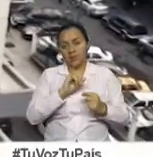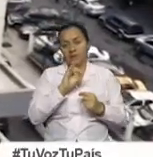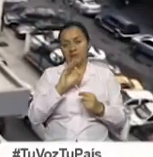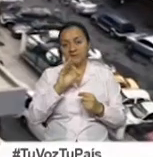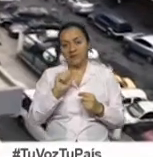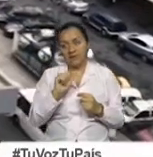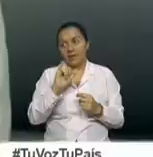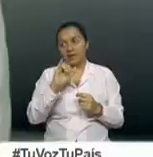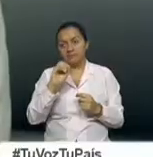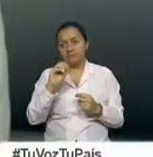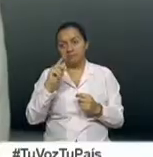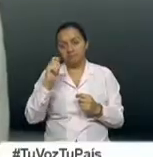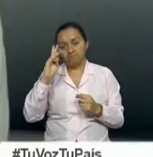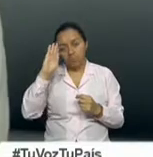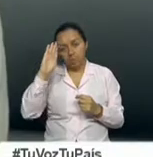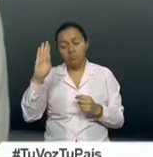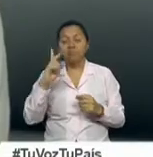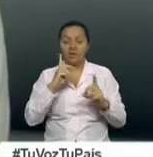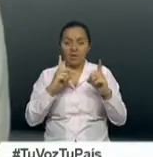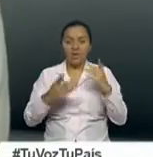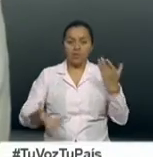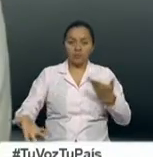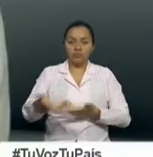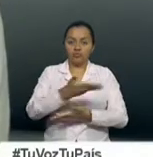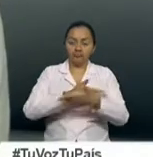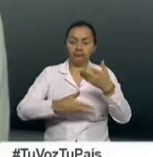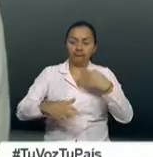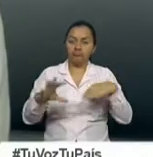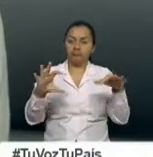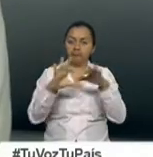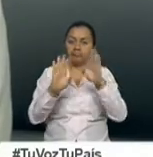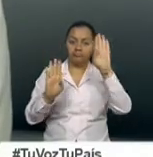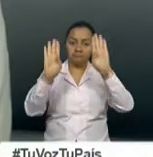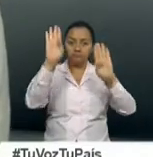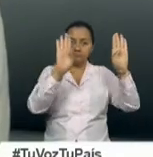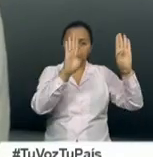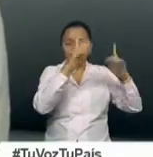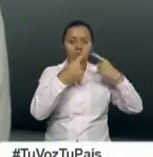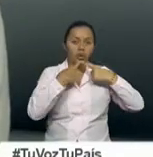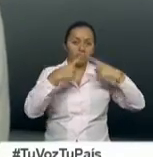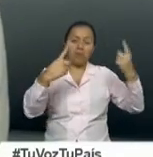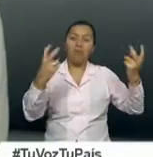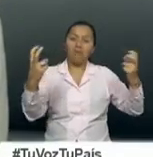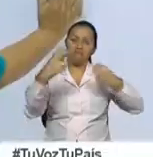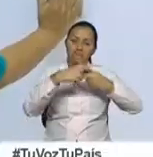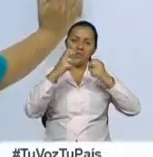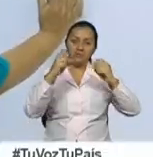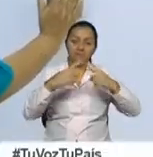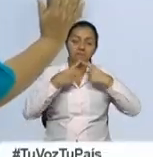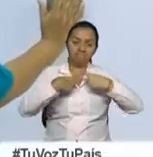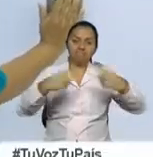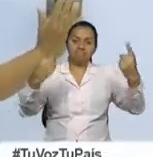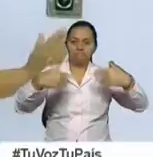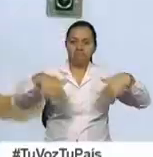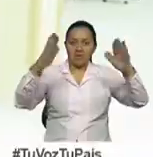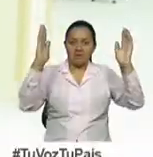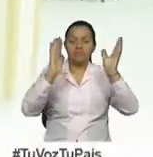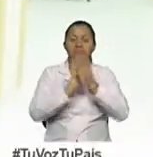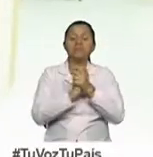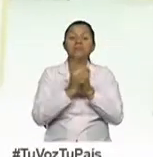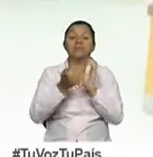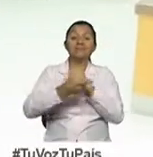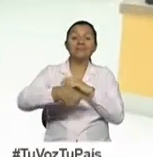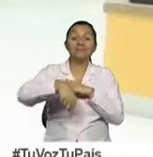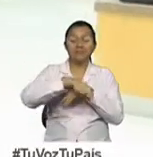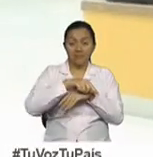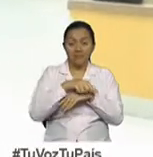ISPOL, entre otros. Fue un diálogo en el que se contó con una amplia participación y una convocatoria que superó toda expectativa. Según la titular de la cartera de